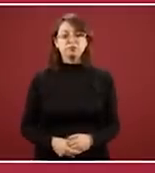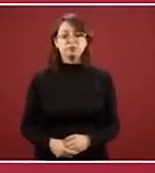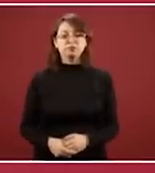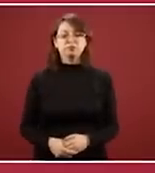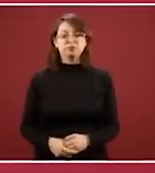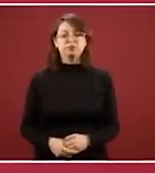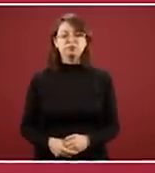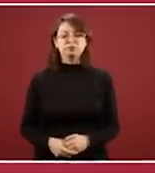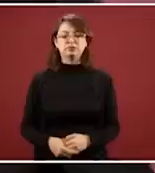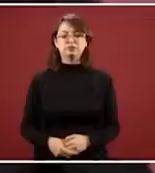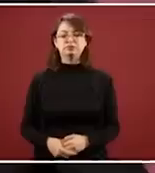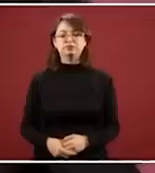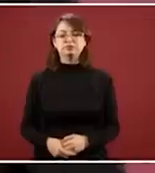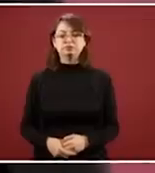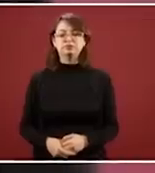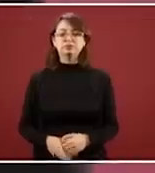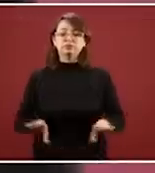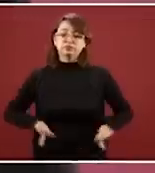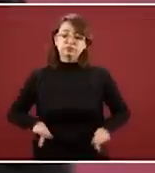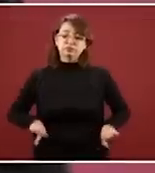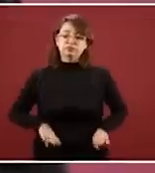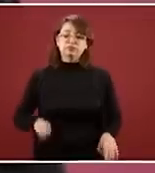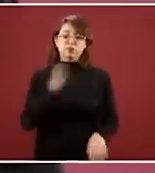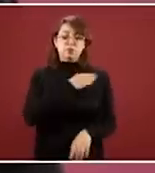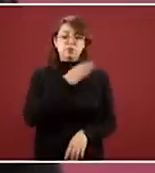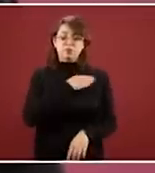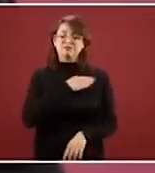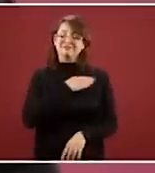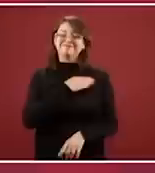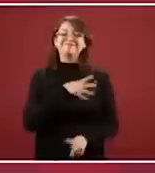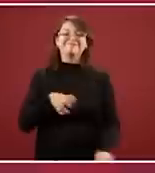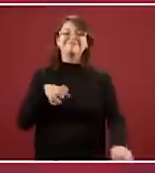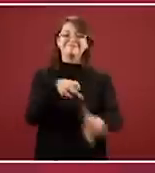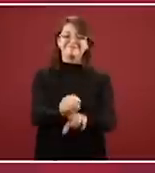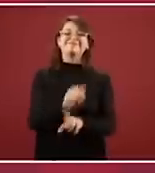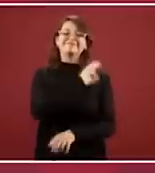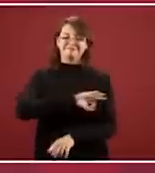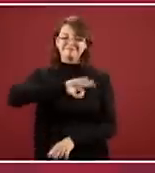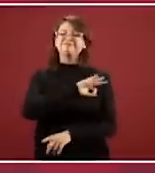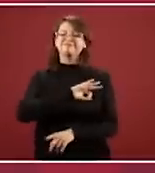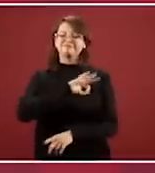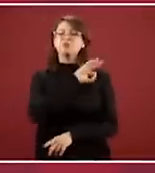no olvidar que solo siendo buenos podemos ser felices,